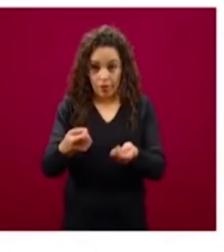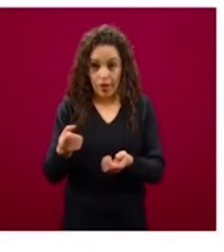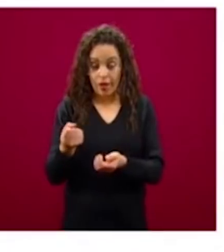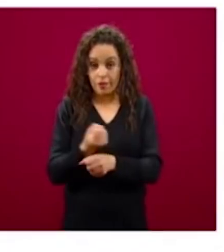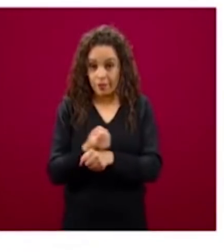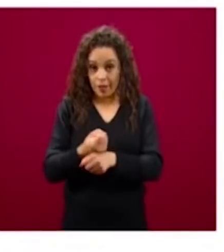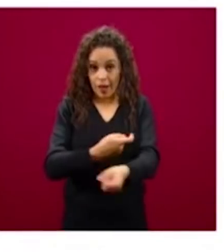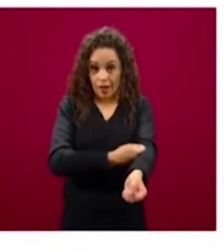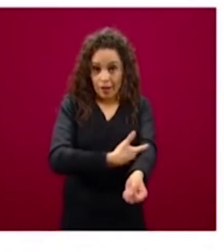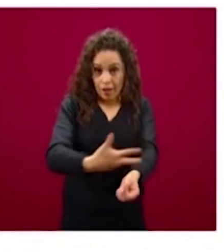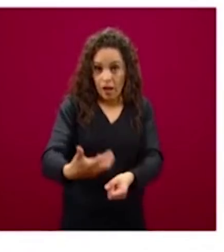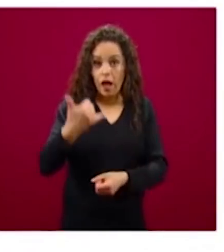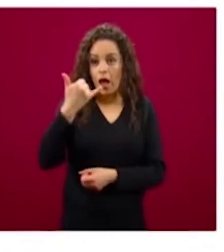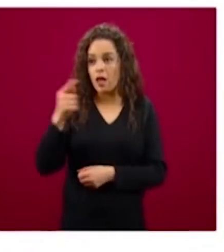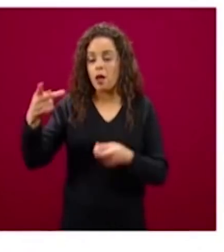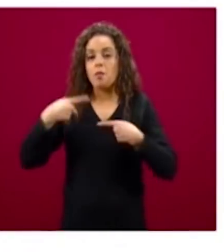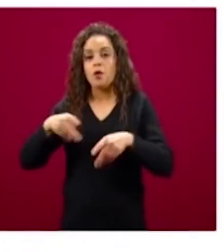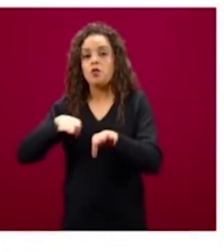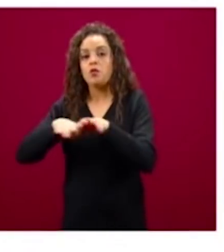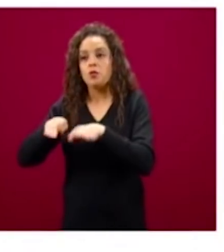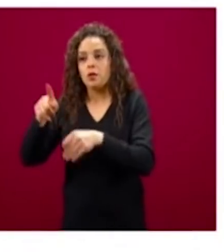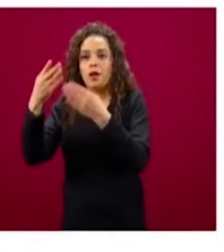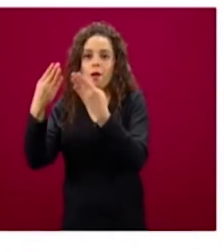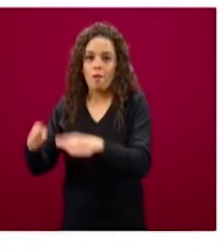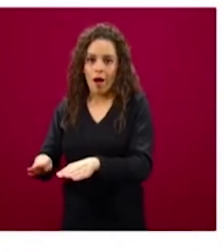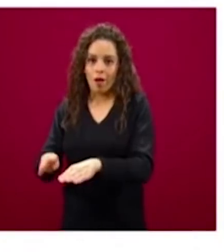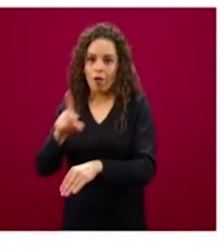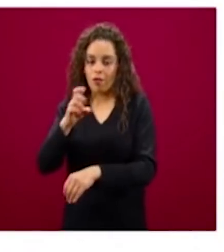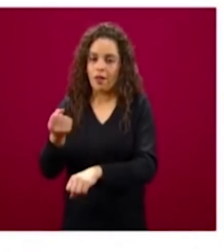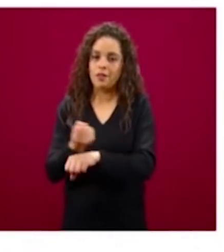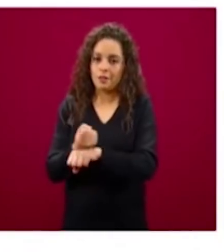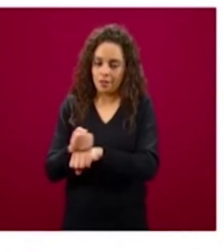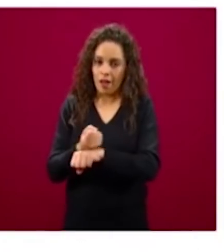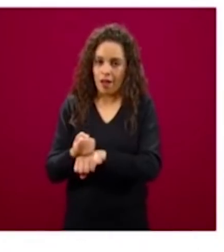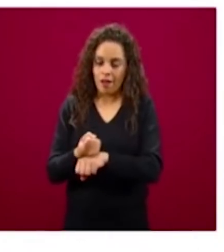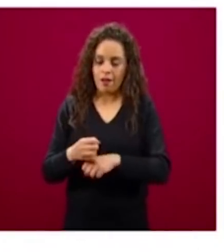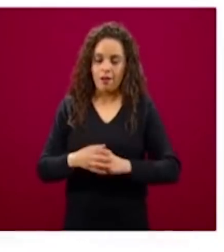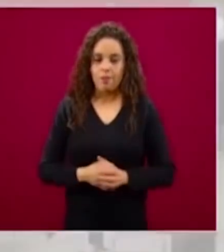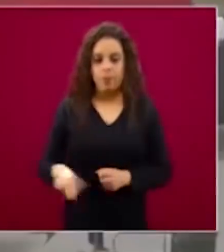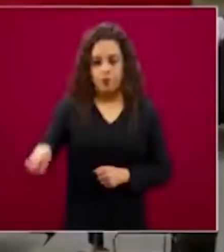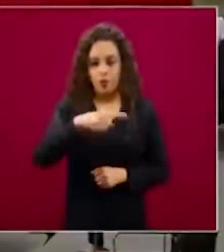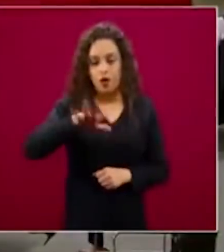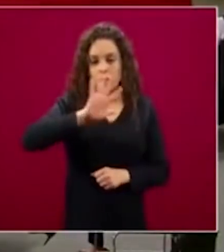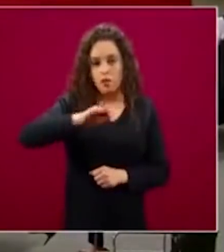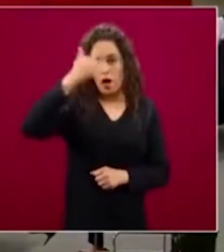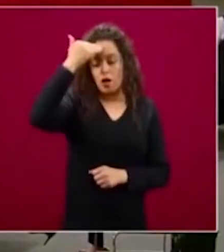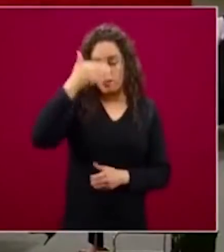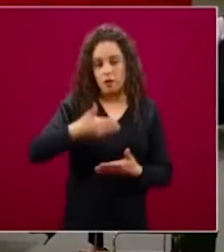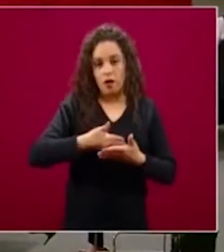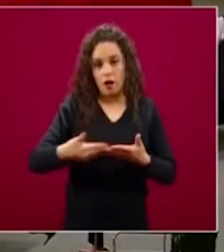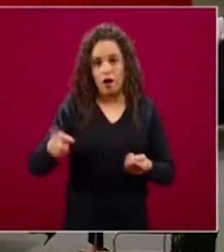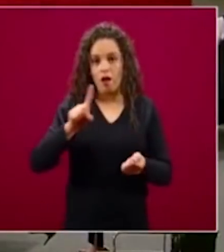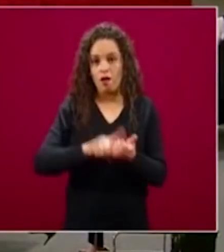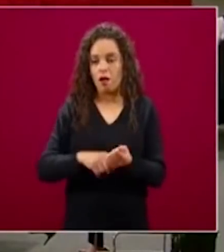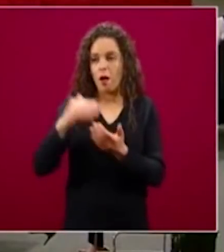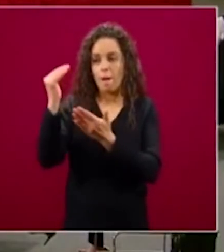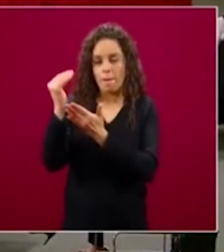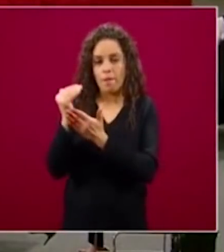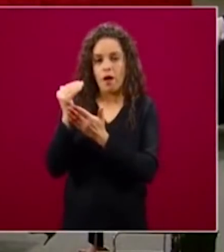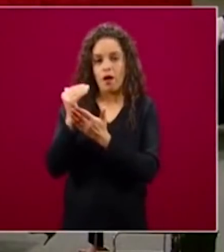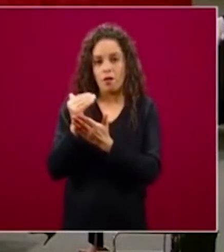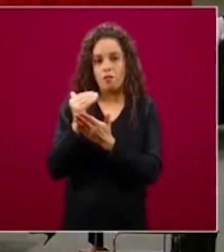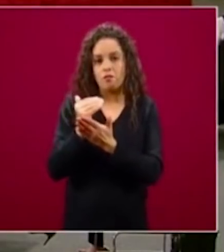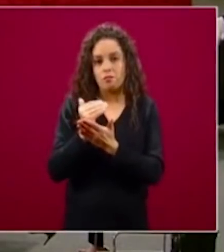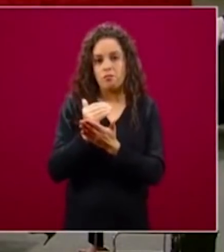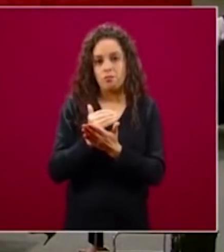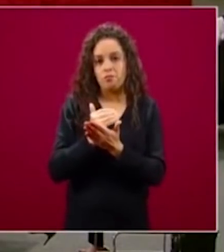Dentro de este contexto, que sabíamos y sabemos y estamos viviendo una disminución del flujo efectivo de donantes e impacto